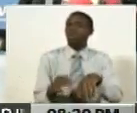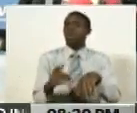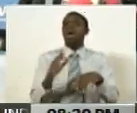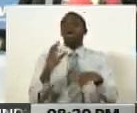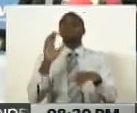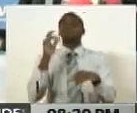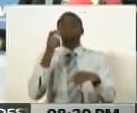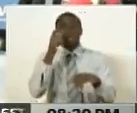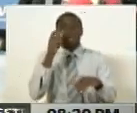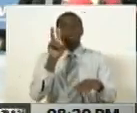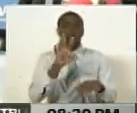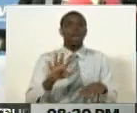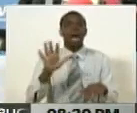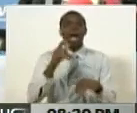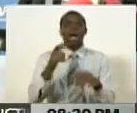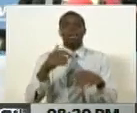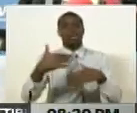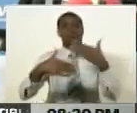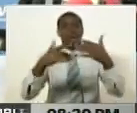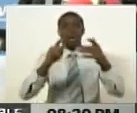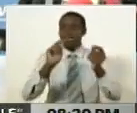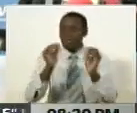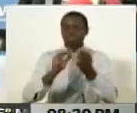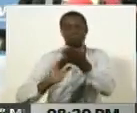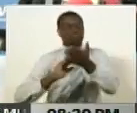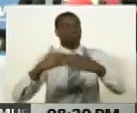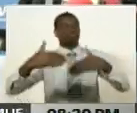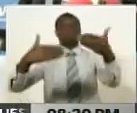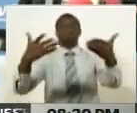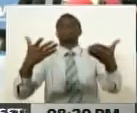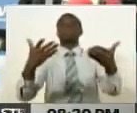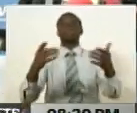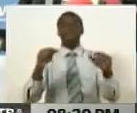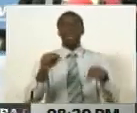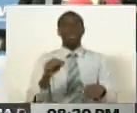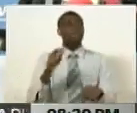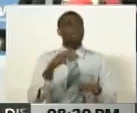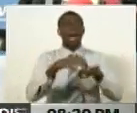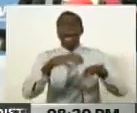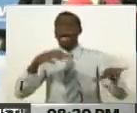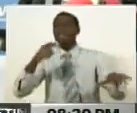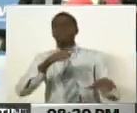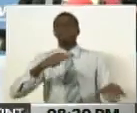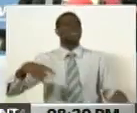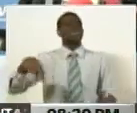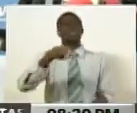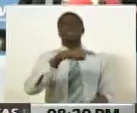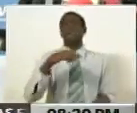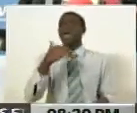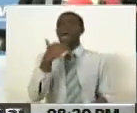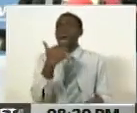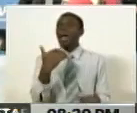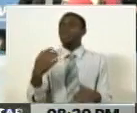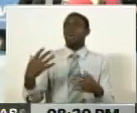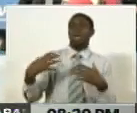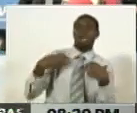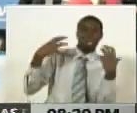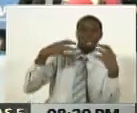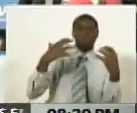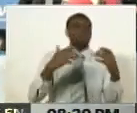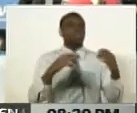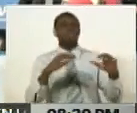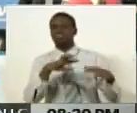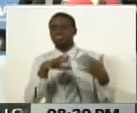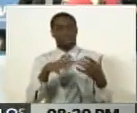democracia venezolana, del pueblo, donde estoy convencido que la gran mayoría repudia todo acto violento y desea